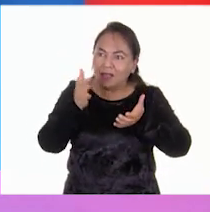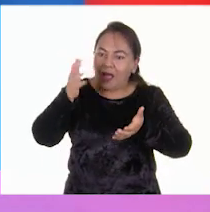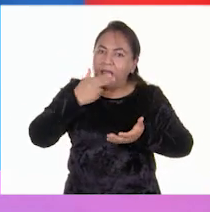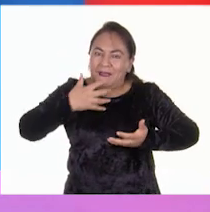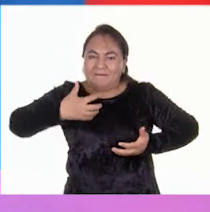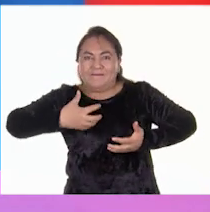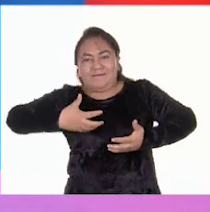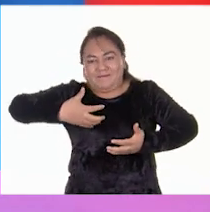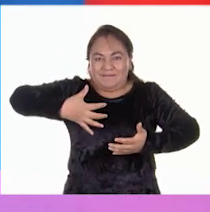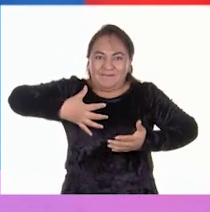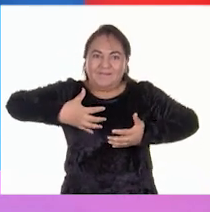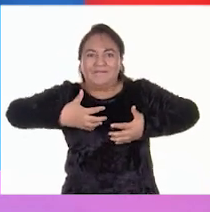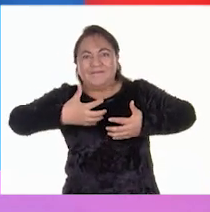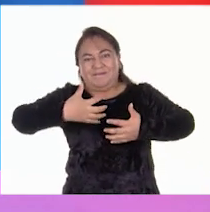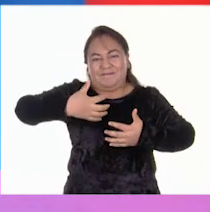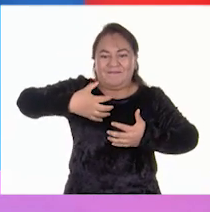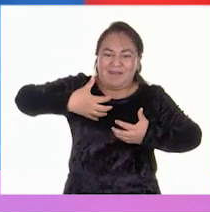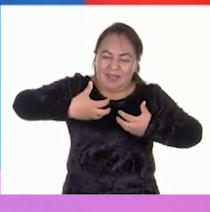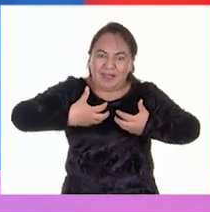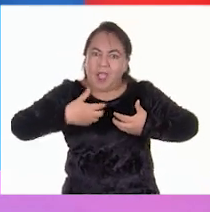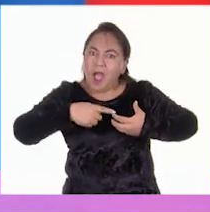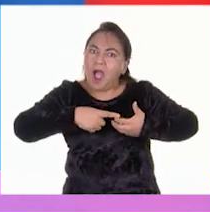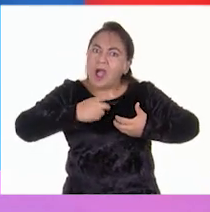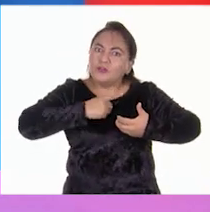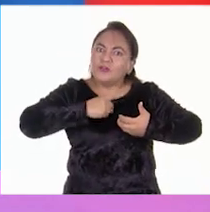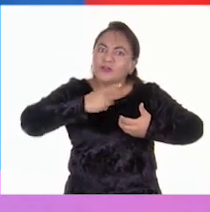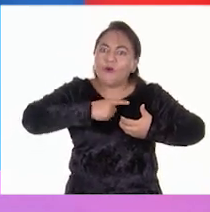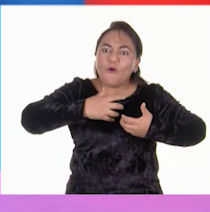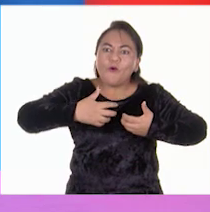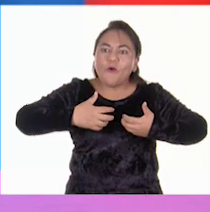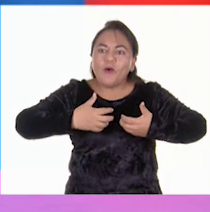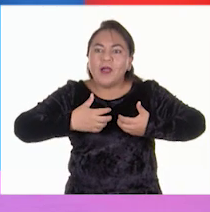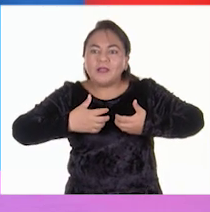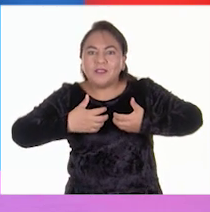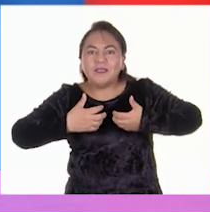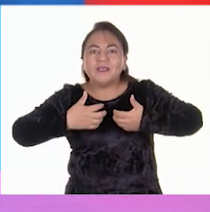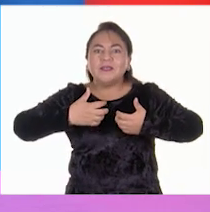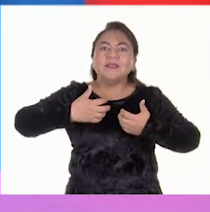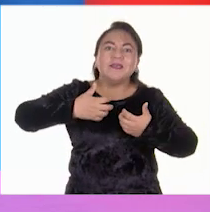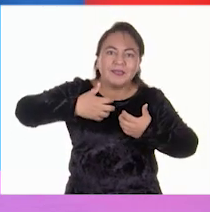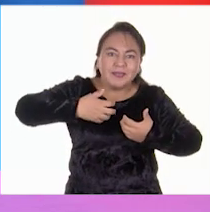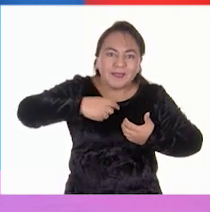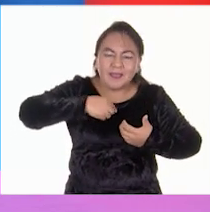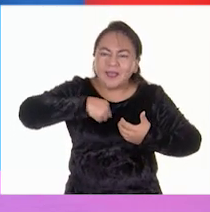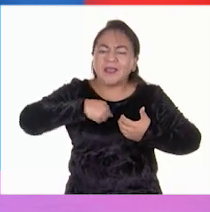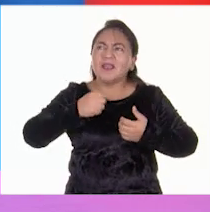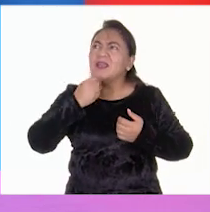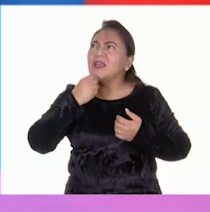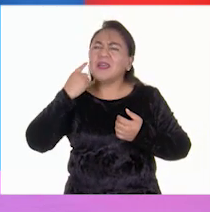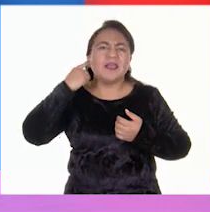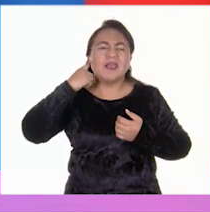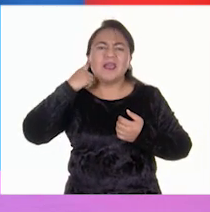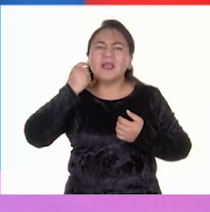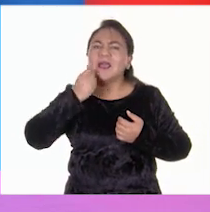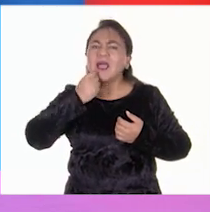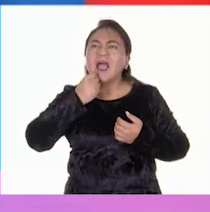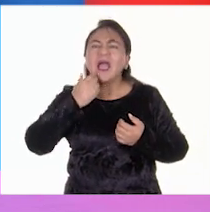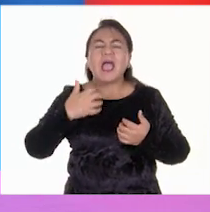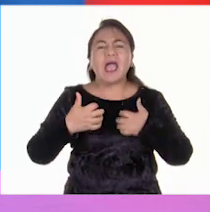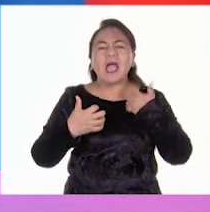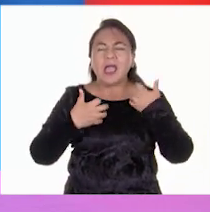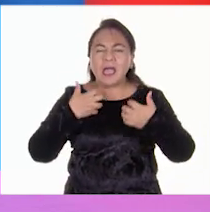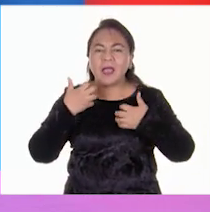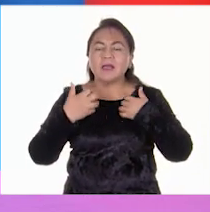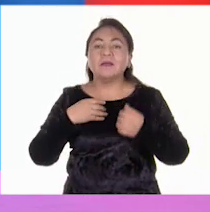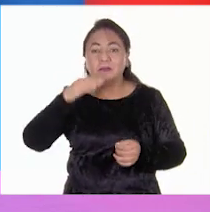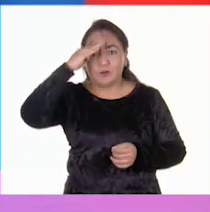con ellas! Se mueven solas y dentro se escuchan ruidos de niños quejándose. El